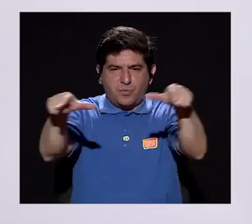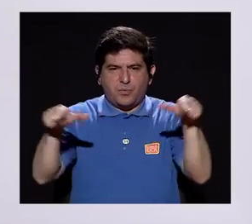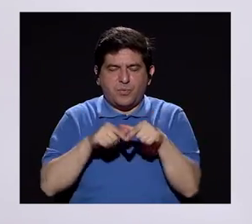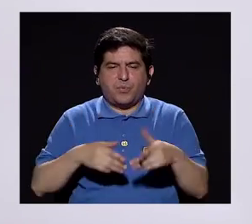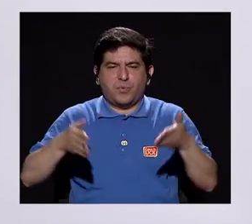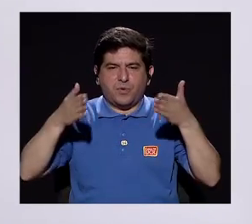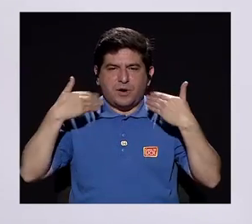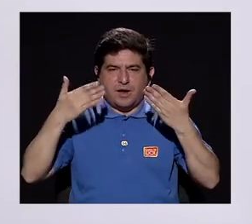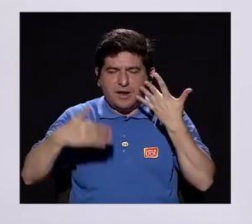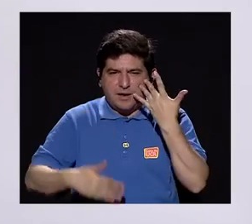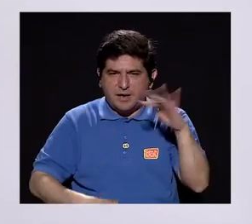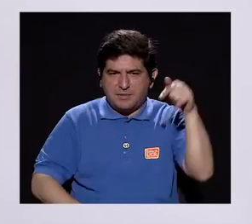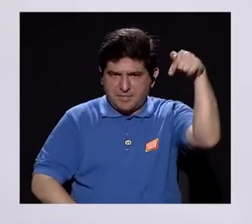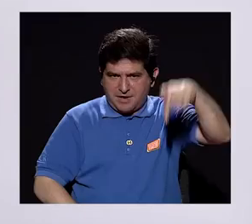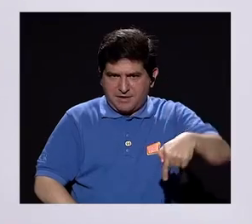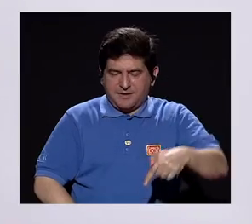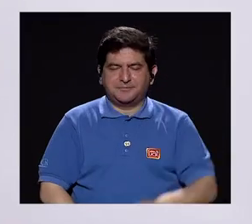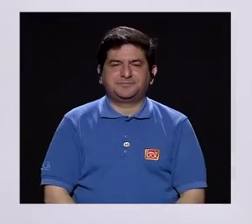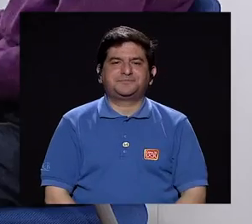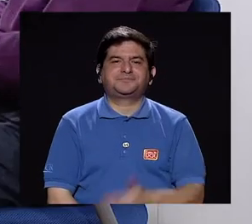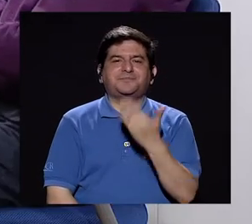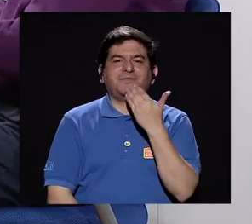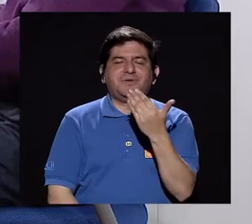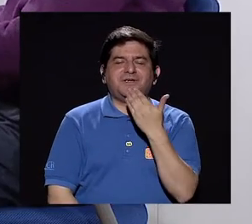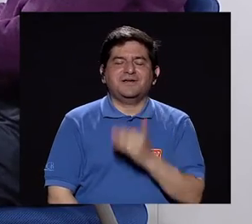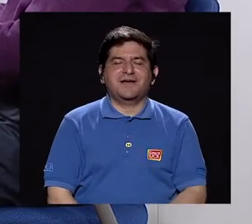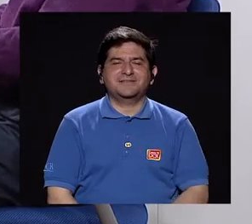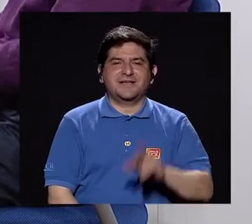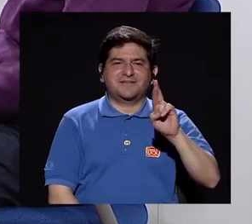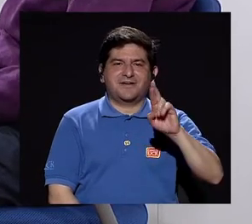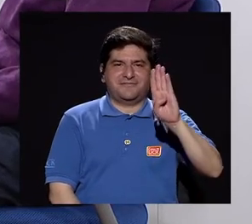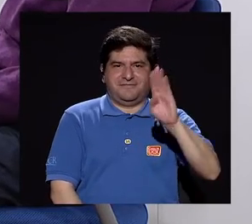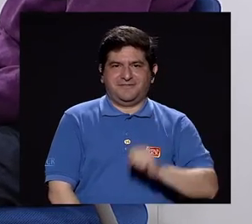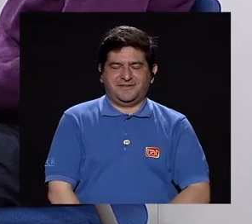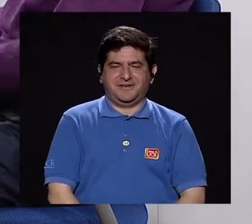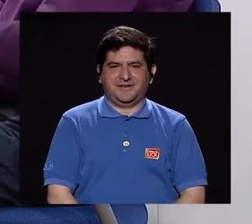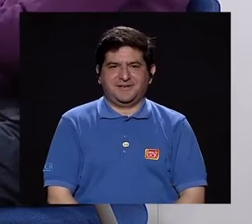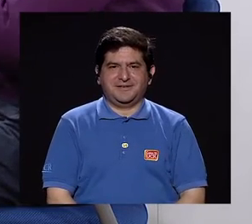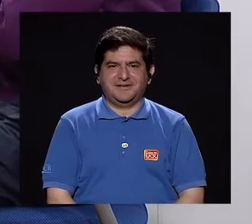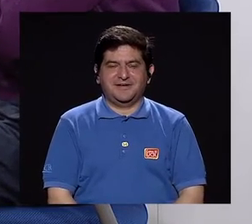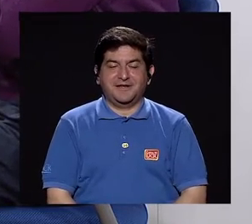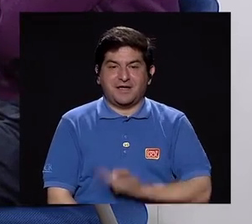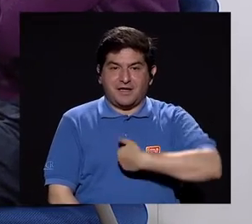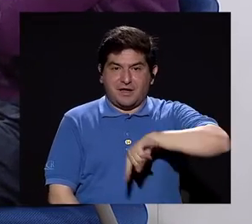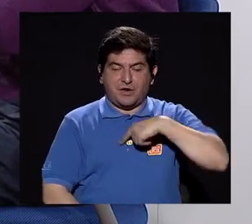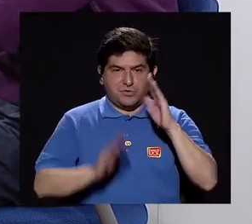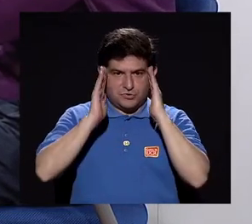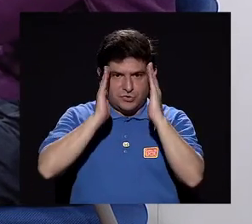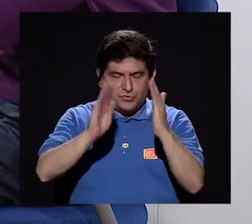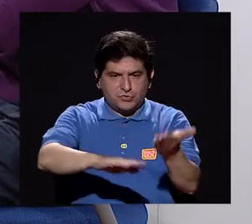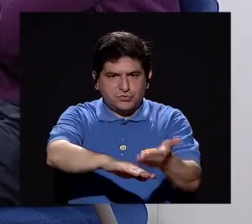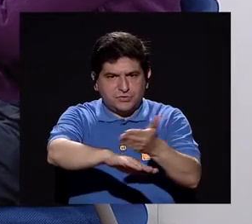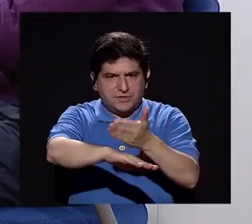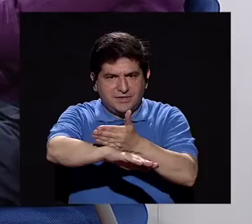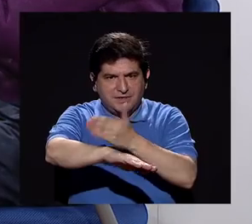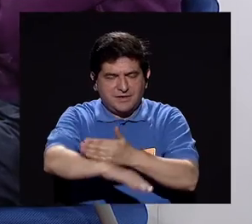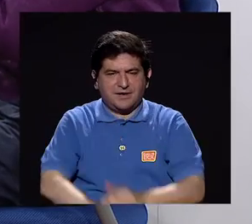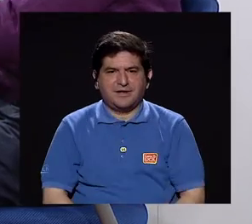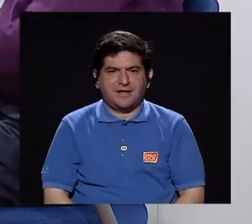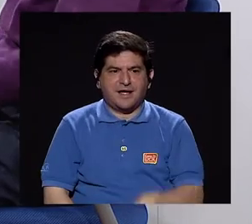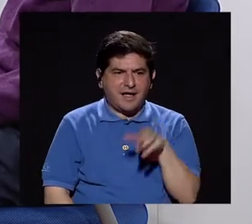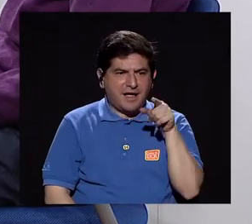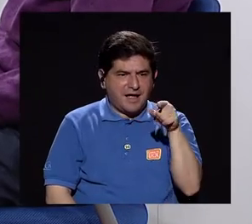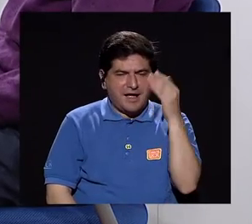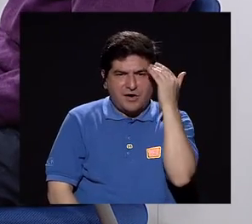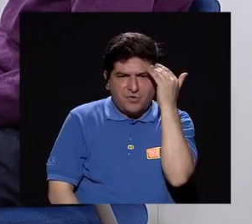sanitarios en climas similares a life al nuevo muchísima gracia y rafael y estaríamos muy pendientes del avance el conocimiento